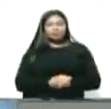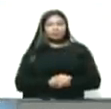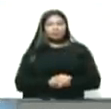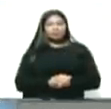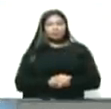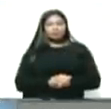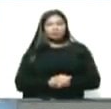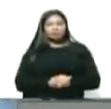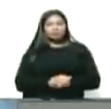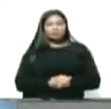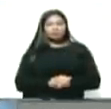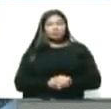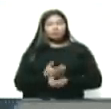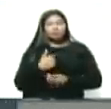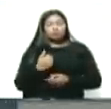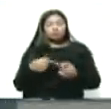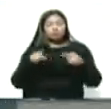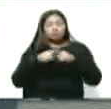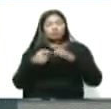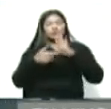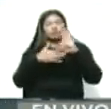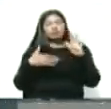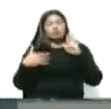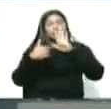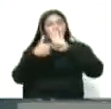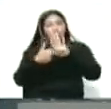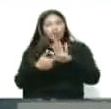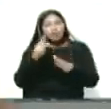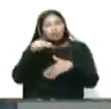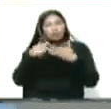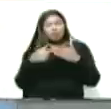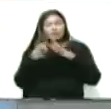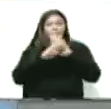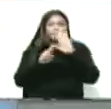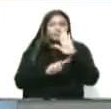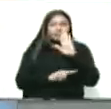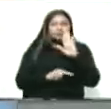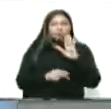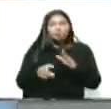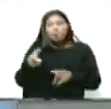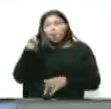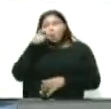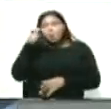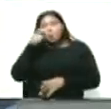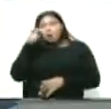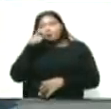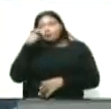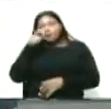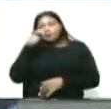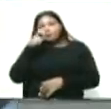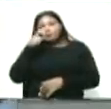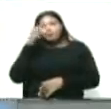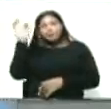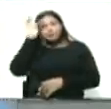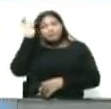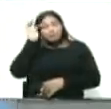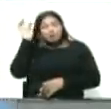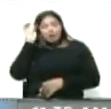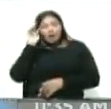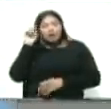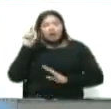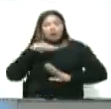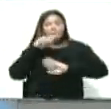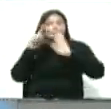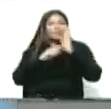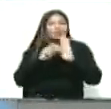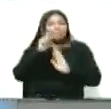Igualmente quiero destacar que además hemos implementado medidas como las guardias de fiscales las